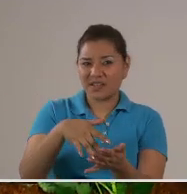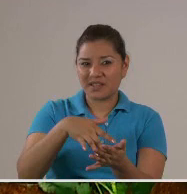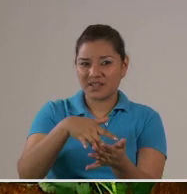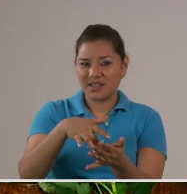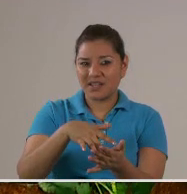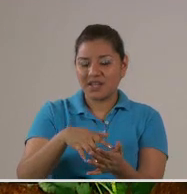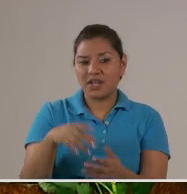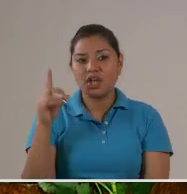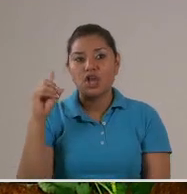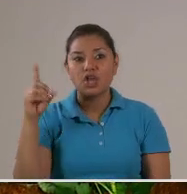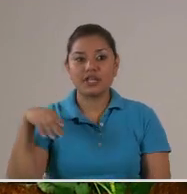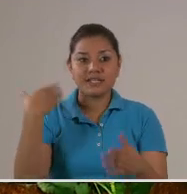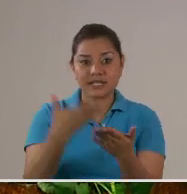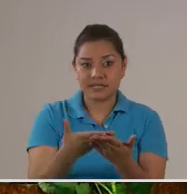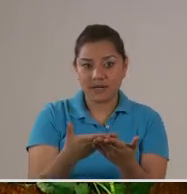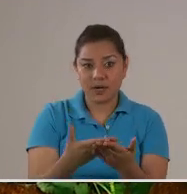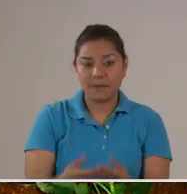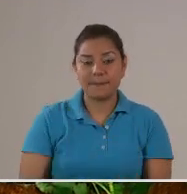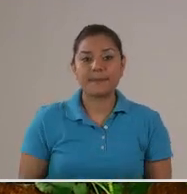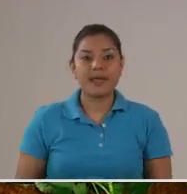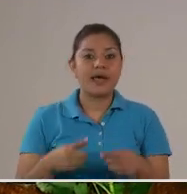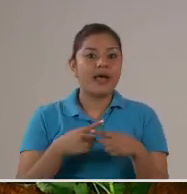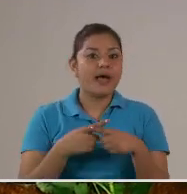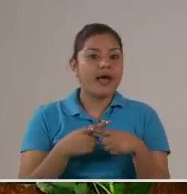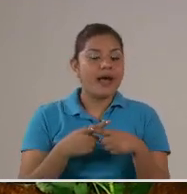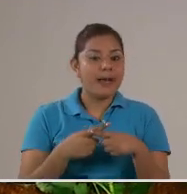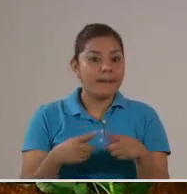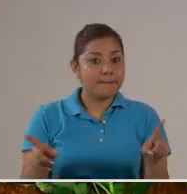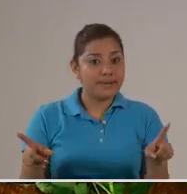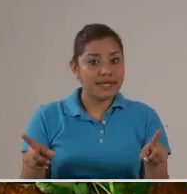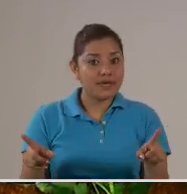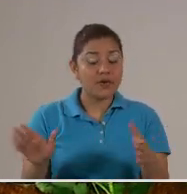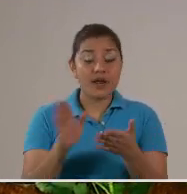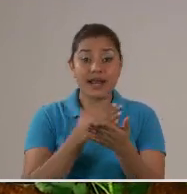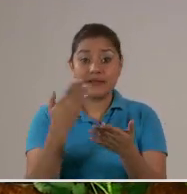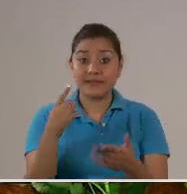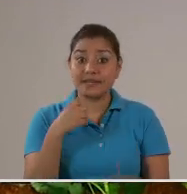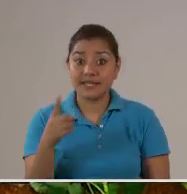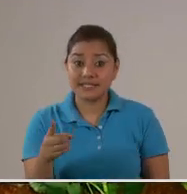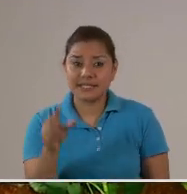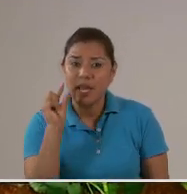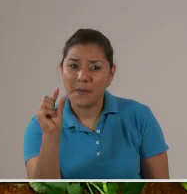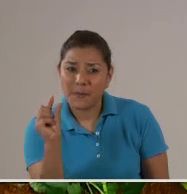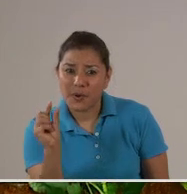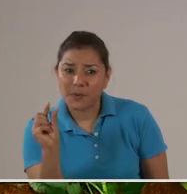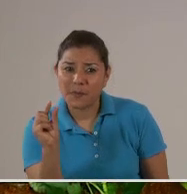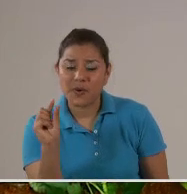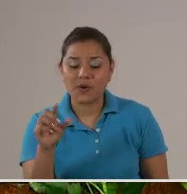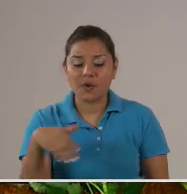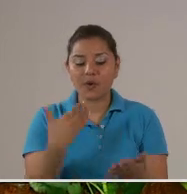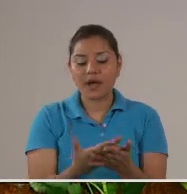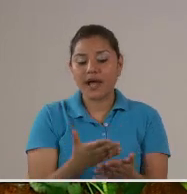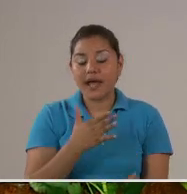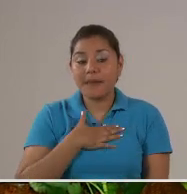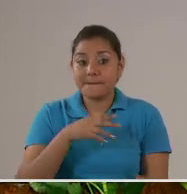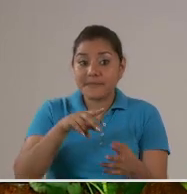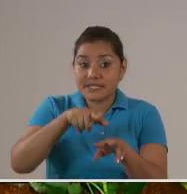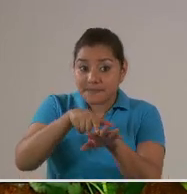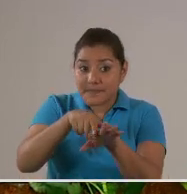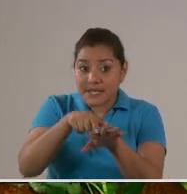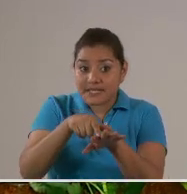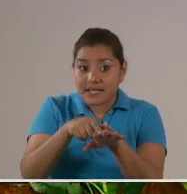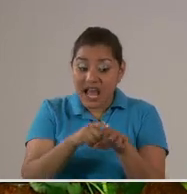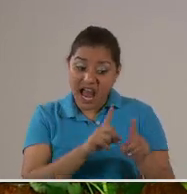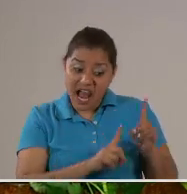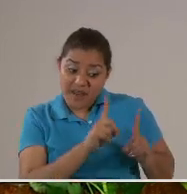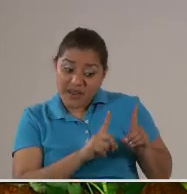resbaló verdad Se resbaló como dice uno de los salmos Por poco resbalan mis pies porque tuve envidia de los impíos al ver